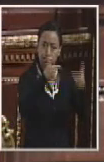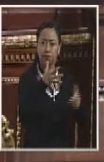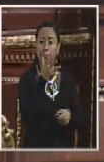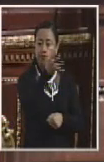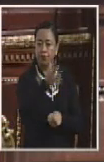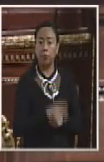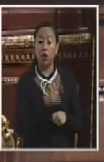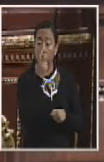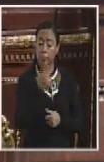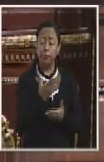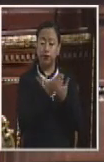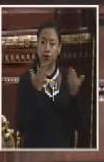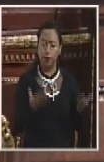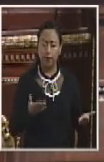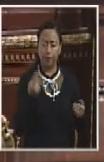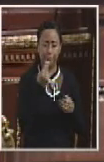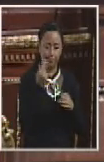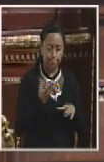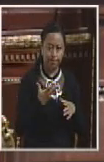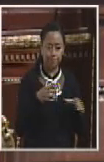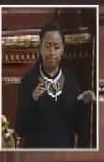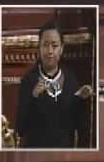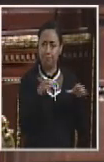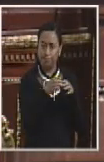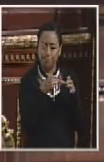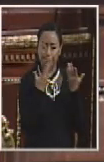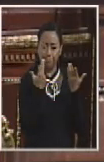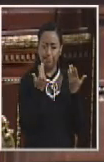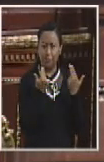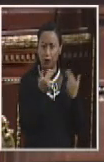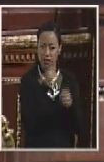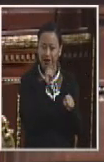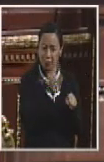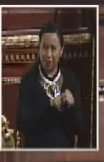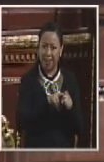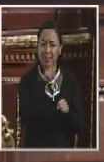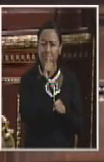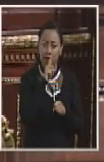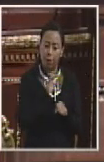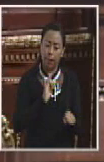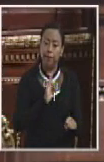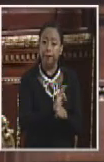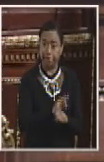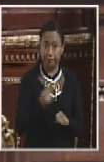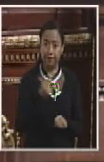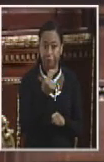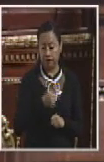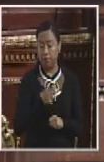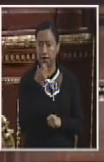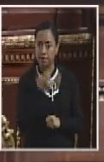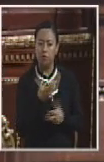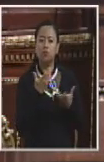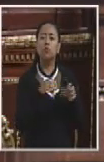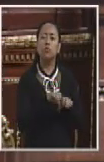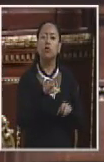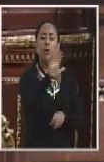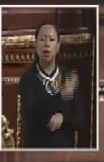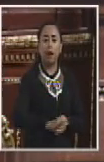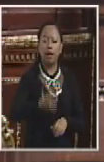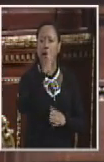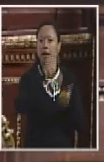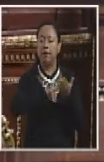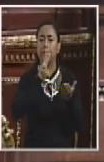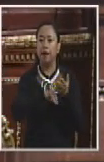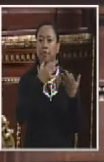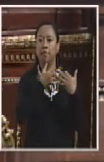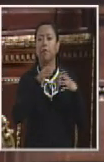establecer la protección de los cuerpos de agua naturales y artificiales en suelo urbano, estableciéndolos como un área de valor ambiental para su